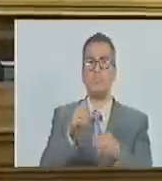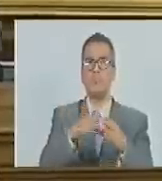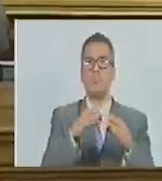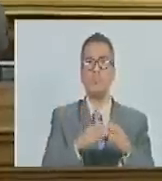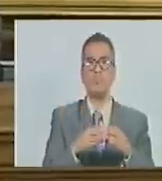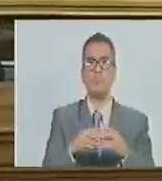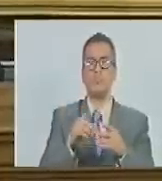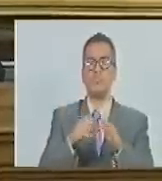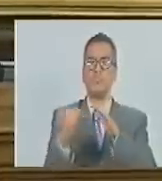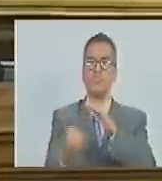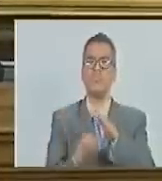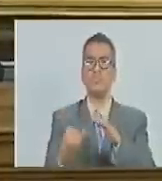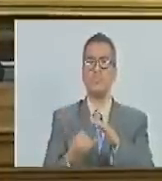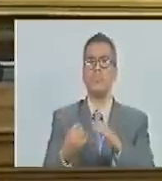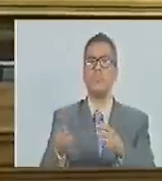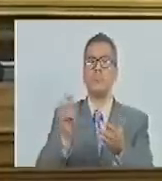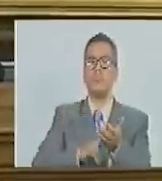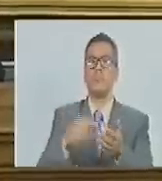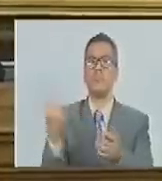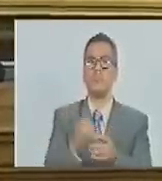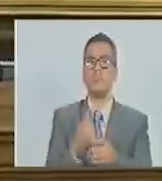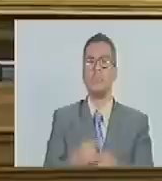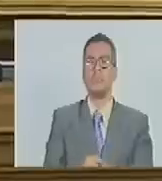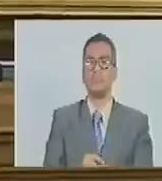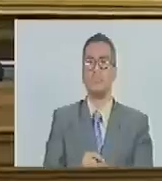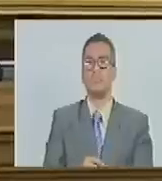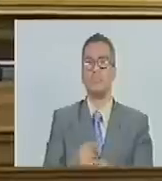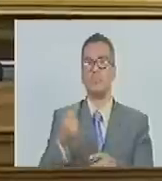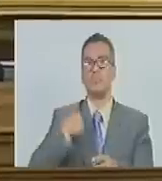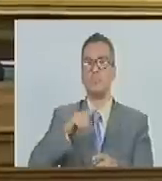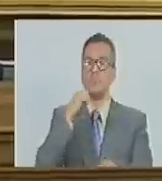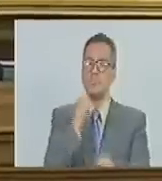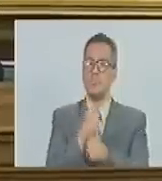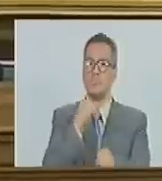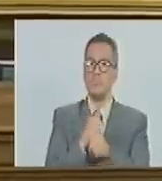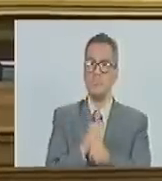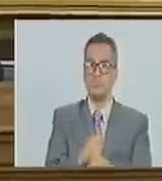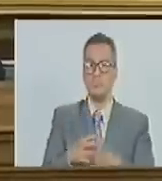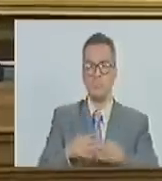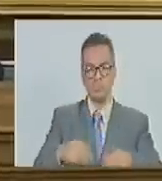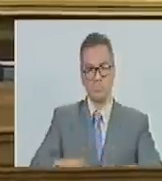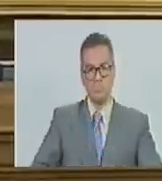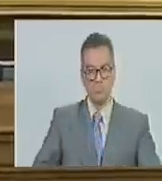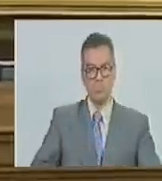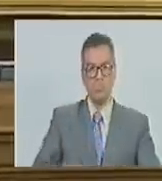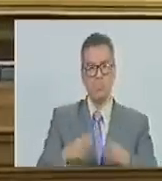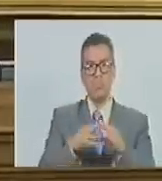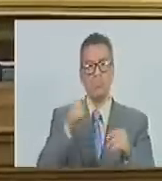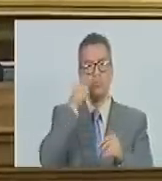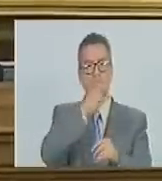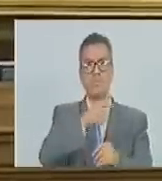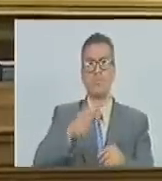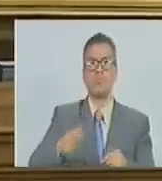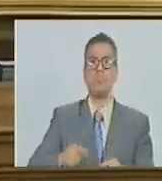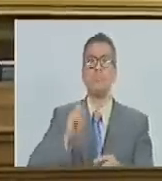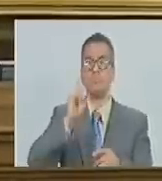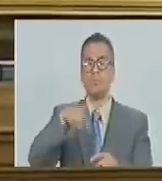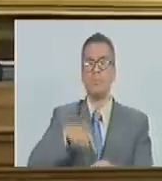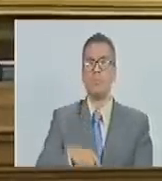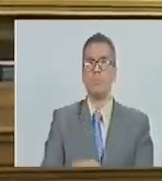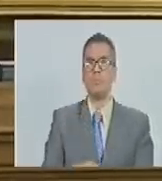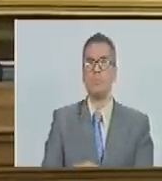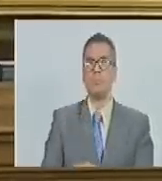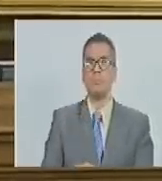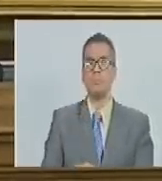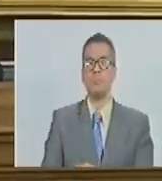de reinstitucionalización se le debe al trabajo denodado de todo un pueblo y también